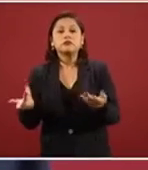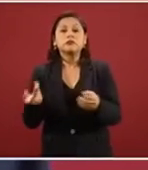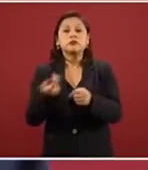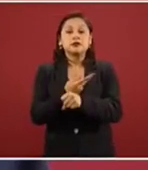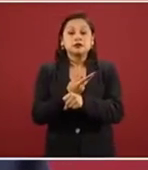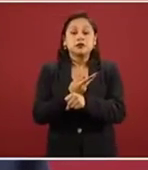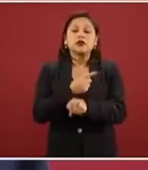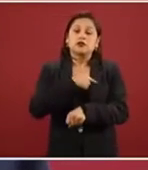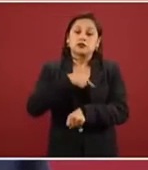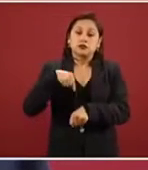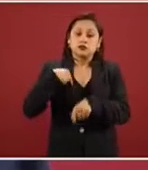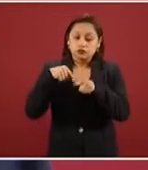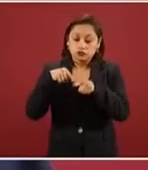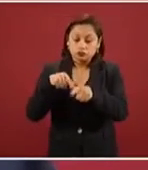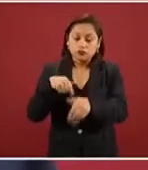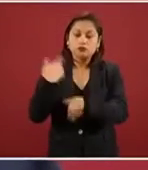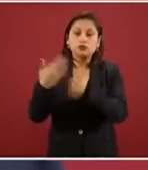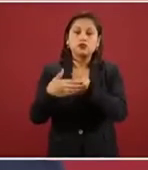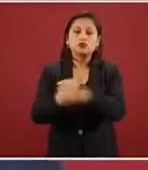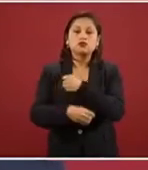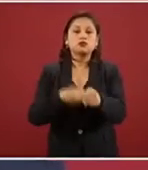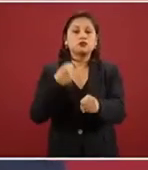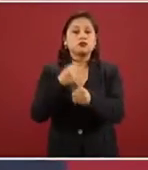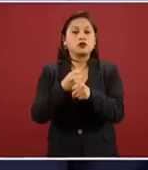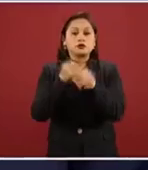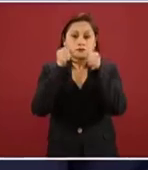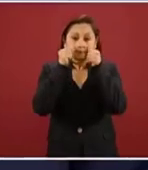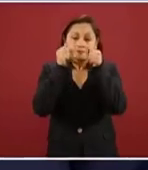actuando, poniendo por delante